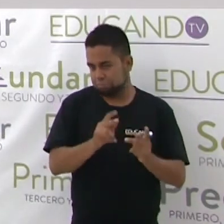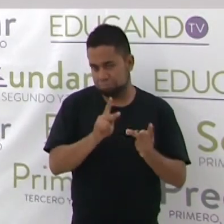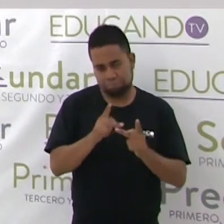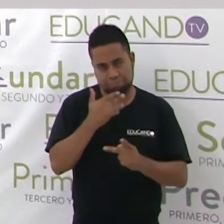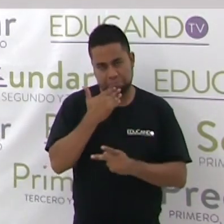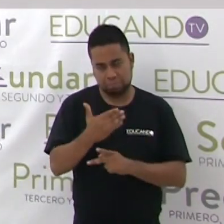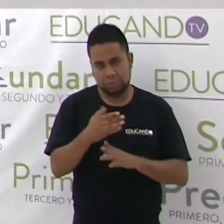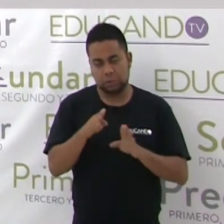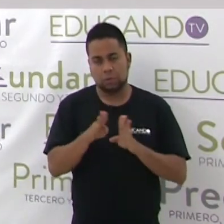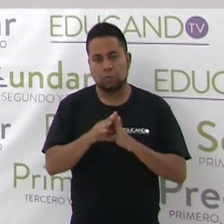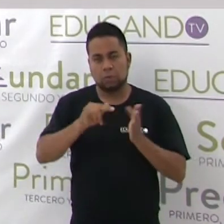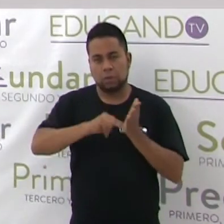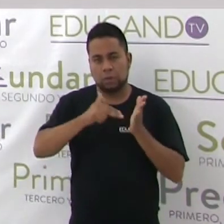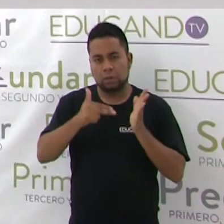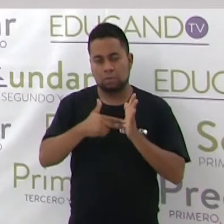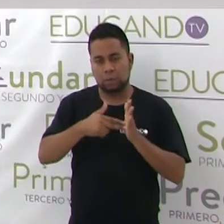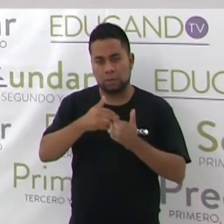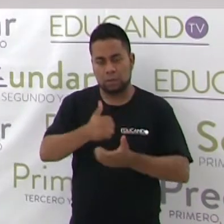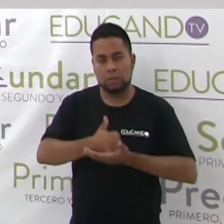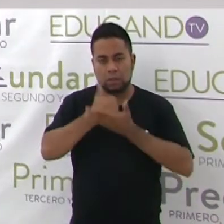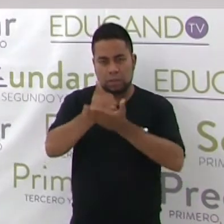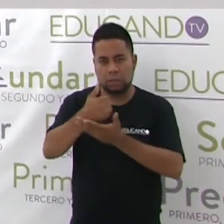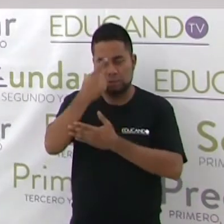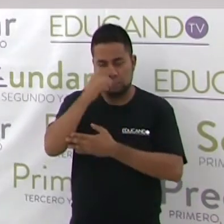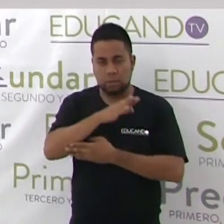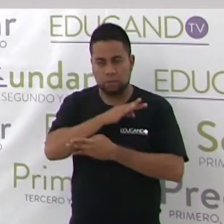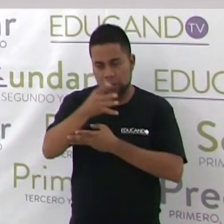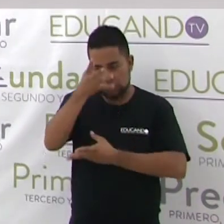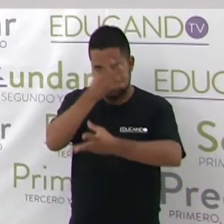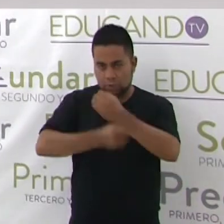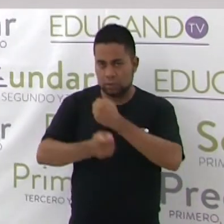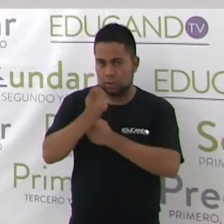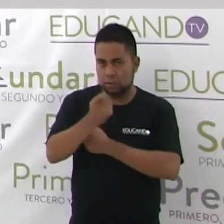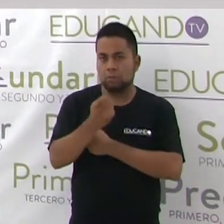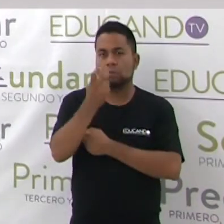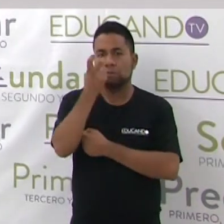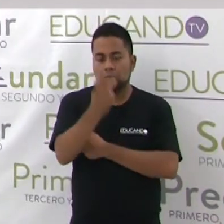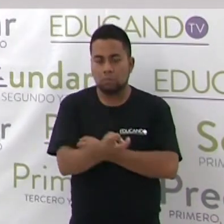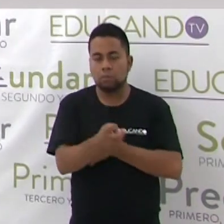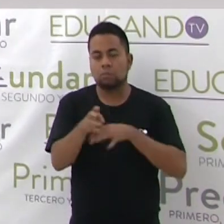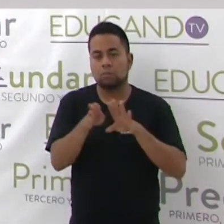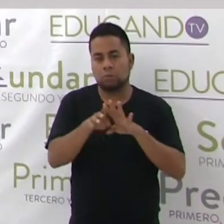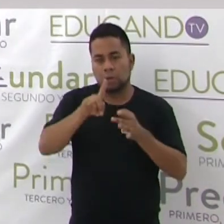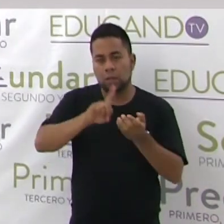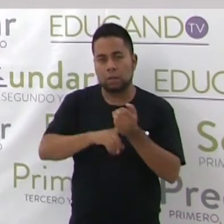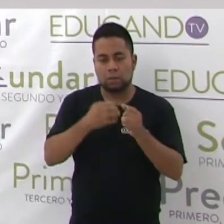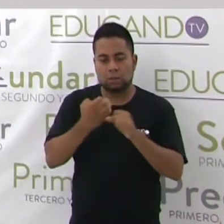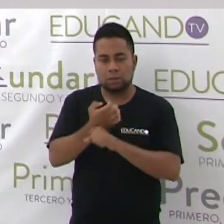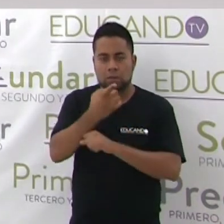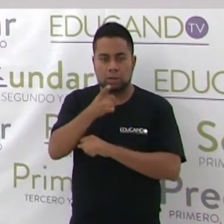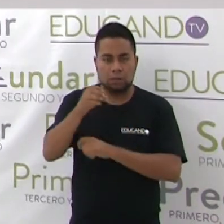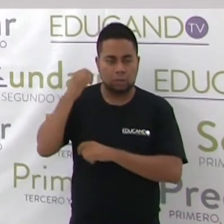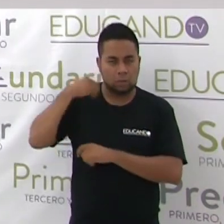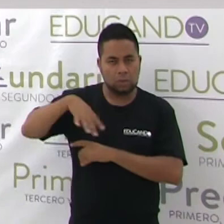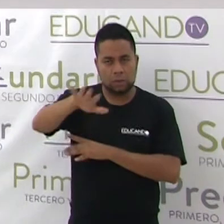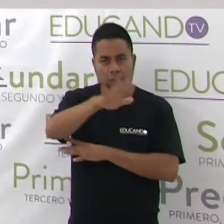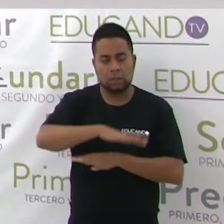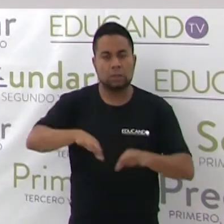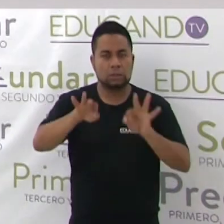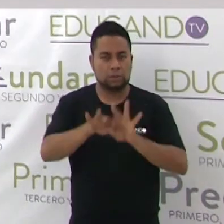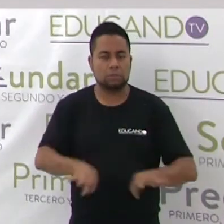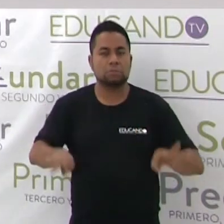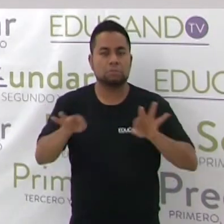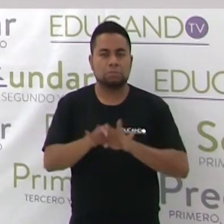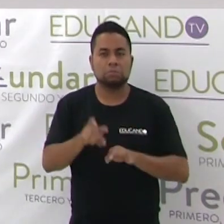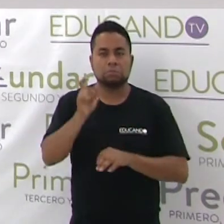y como un instrumento para que podamos aprender. Es por esto que en nuestro estado es relevante e